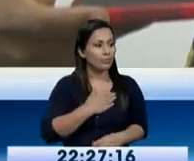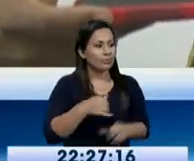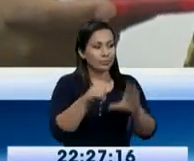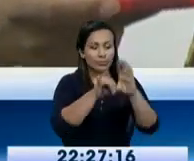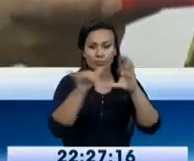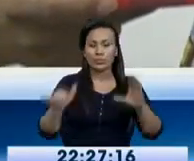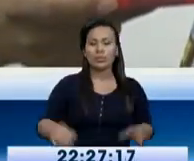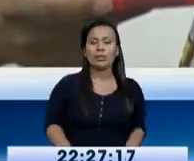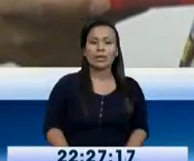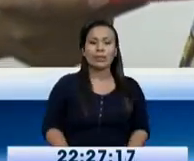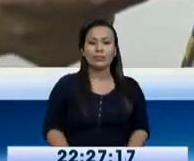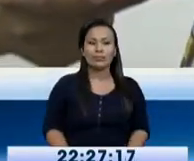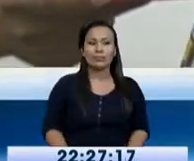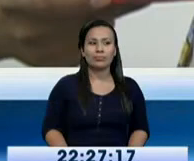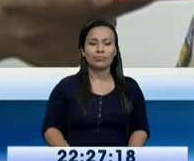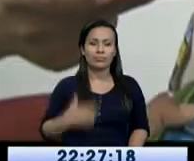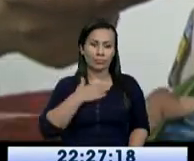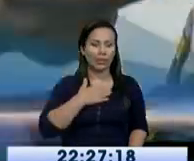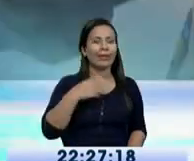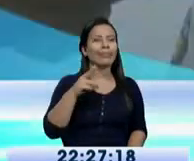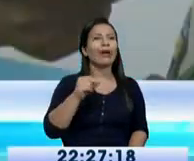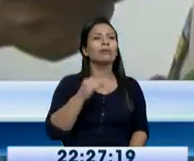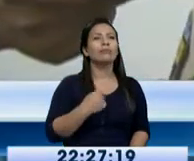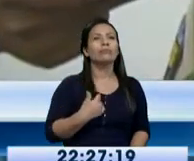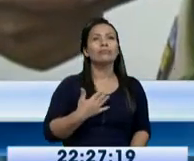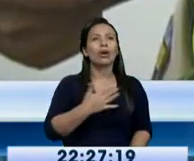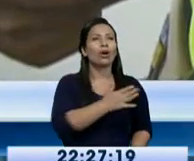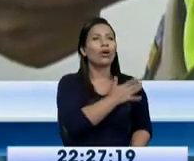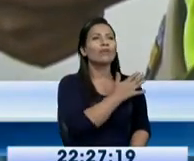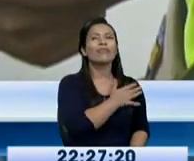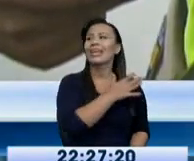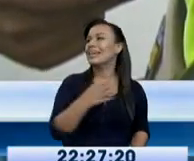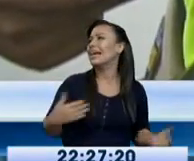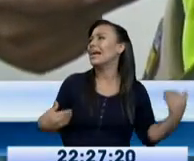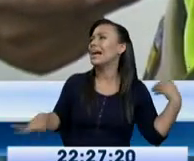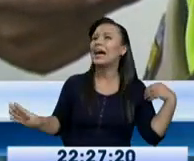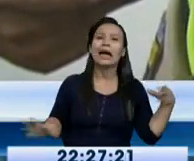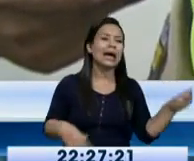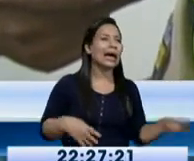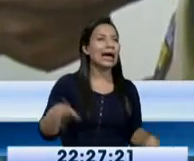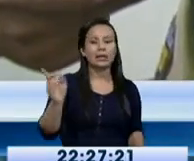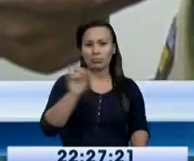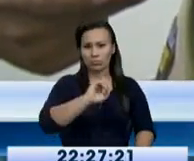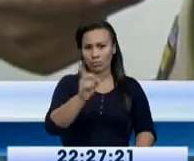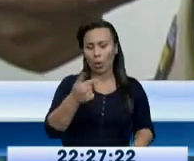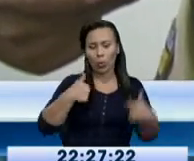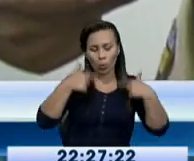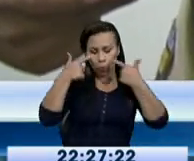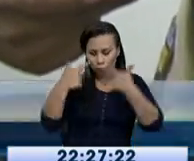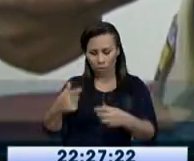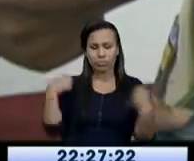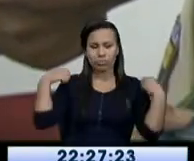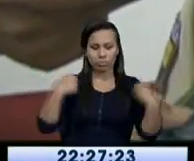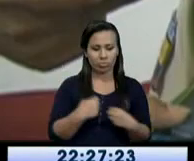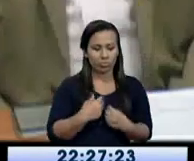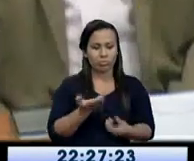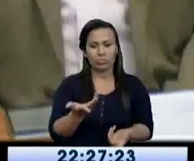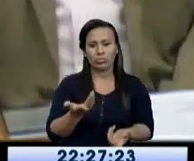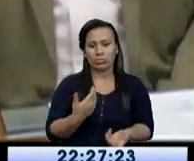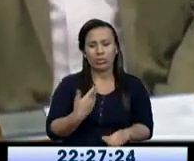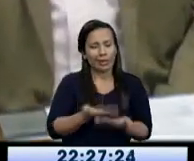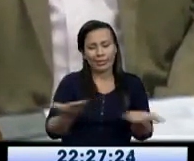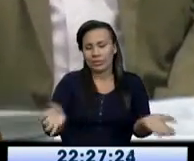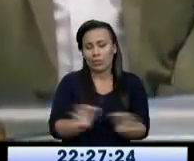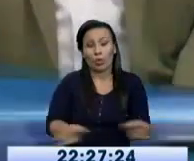no esté muy, muy confiada, en primer lugar. En segundo lugar, que no trate de llevar cosas de valor a la playa. Se